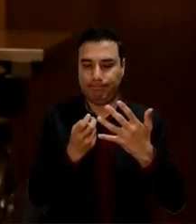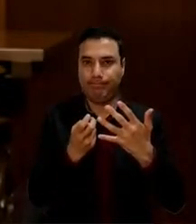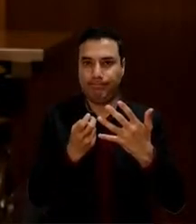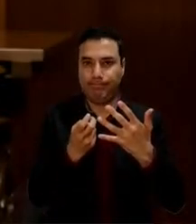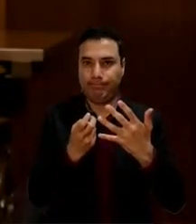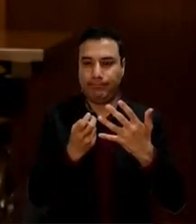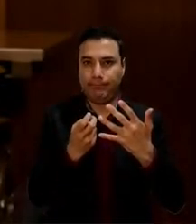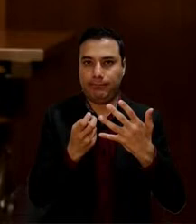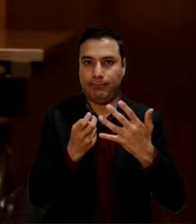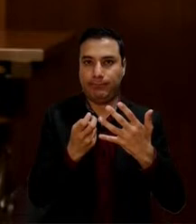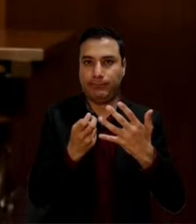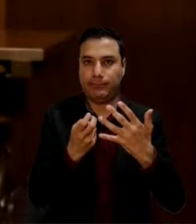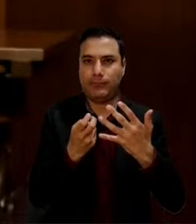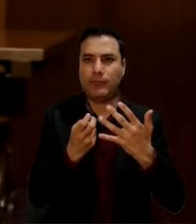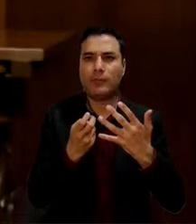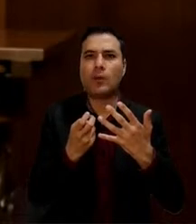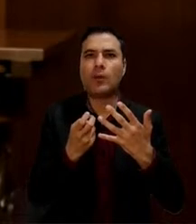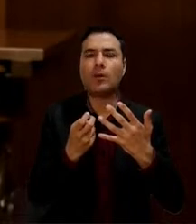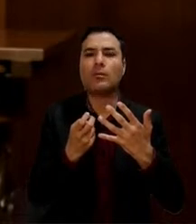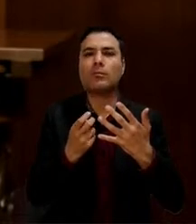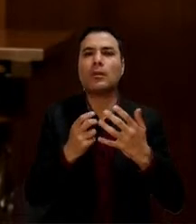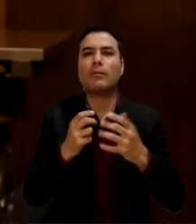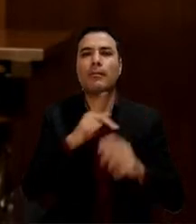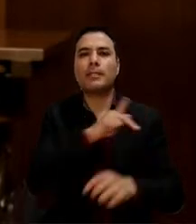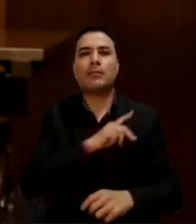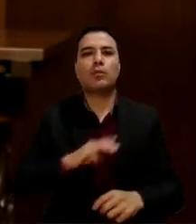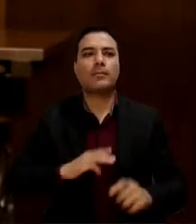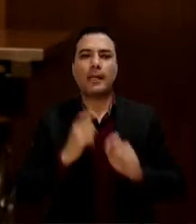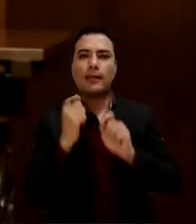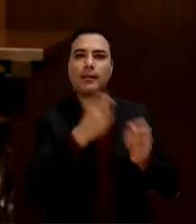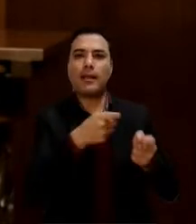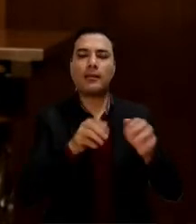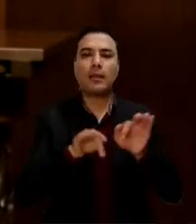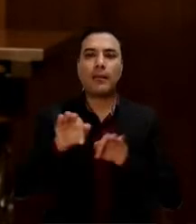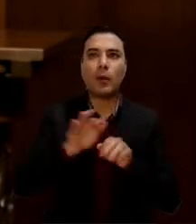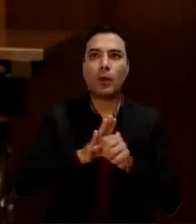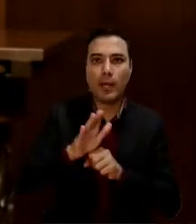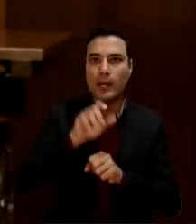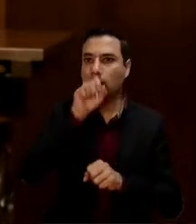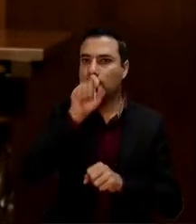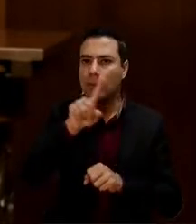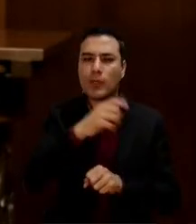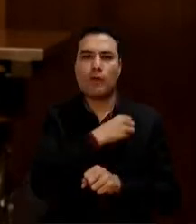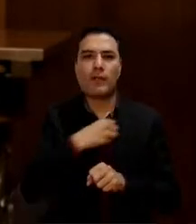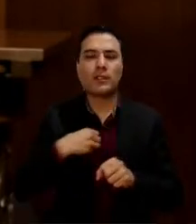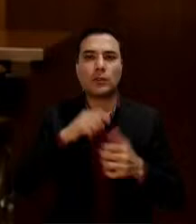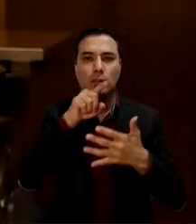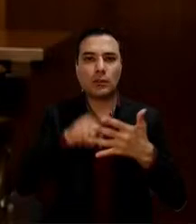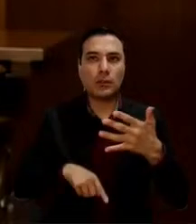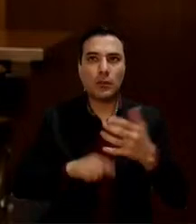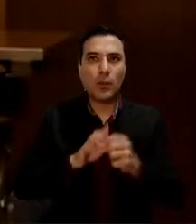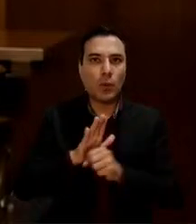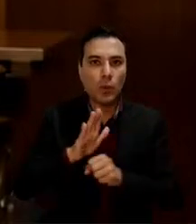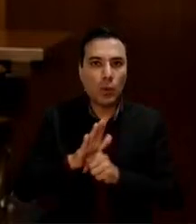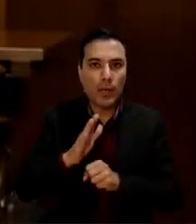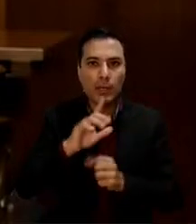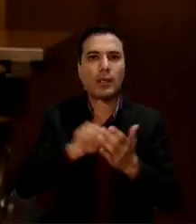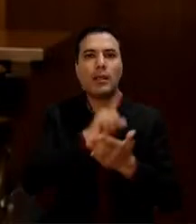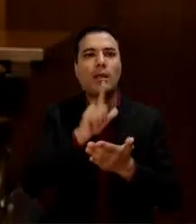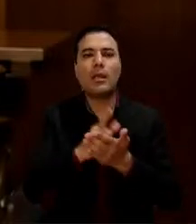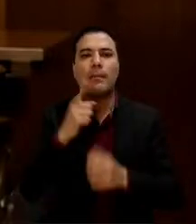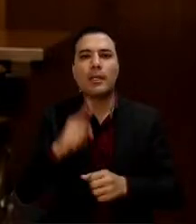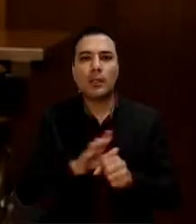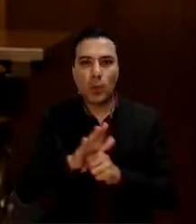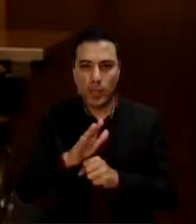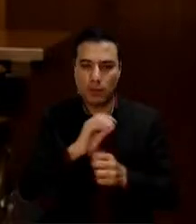la o el presidente municipal, y además obligaciones que le consignan los ordenamientos legales, lo